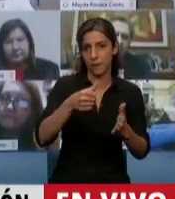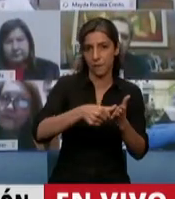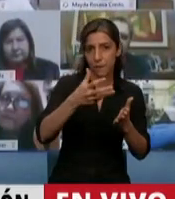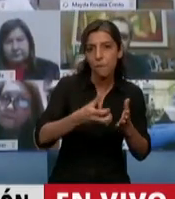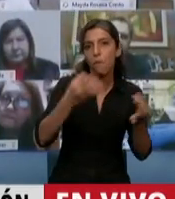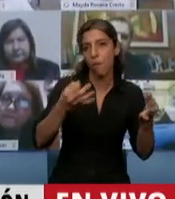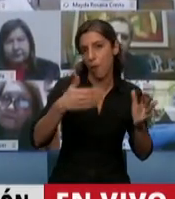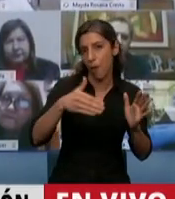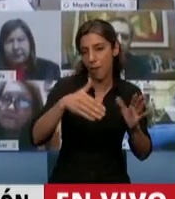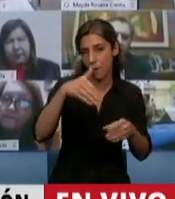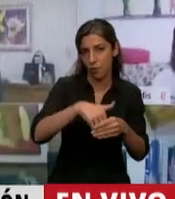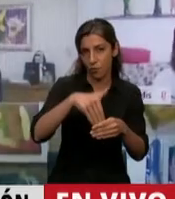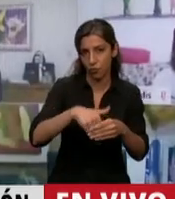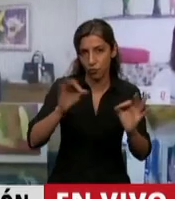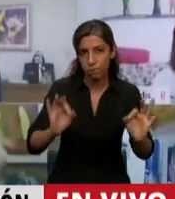uso de la palabra.